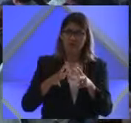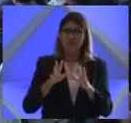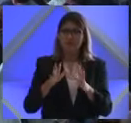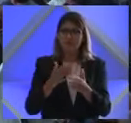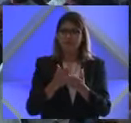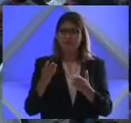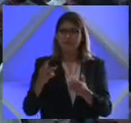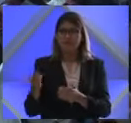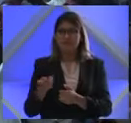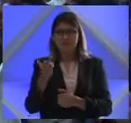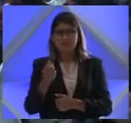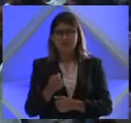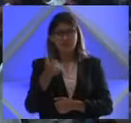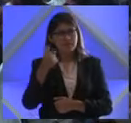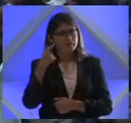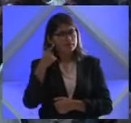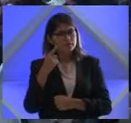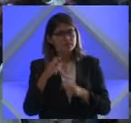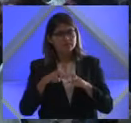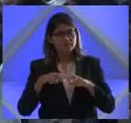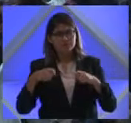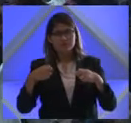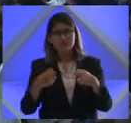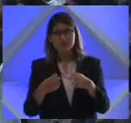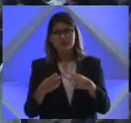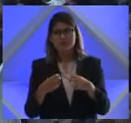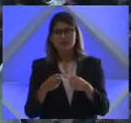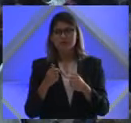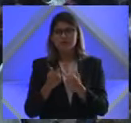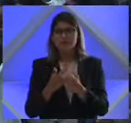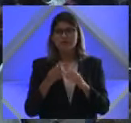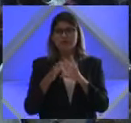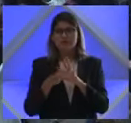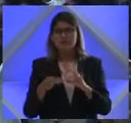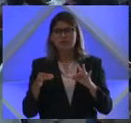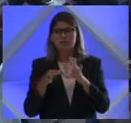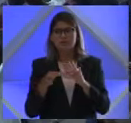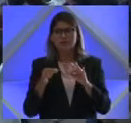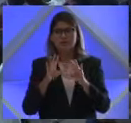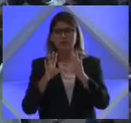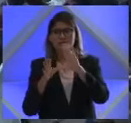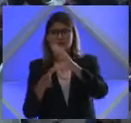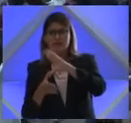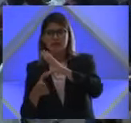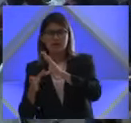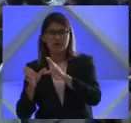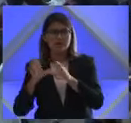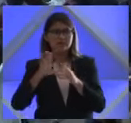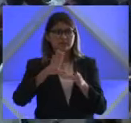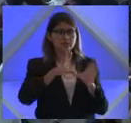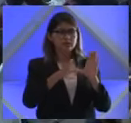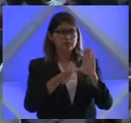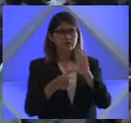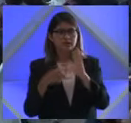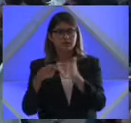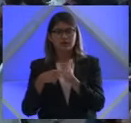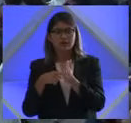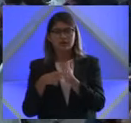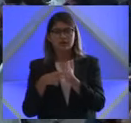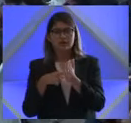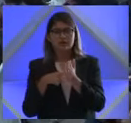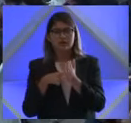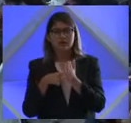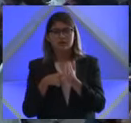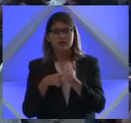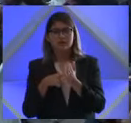panelistas que comentaran la conmutación satelital este si se está